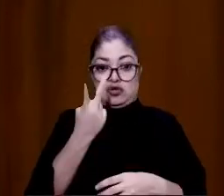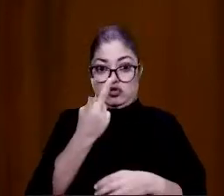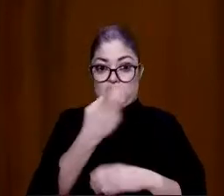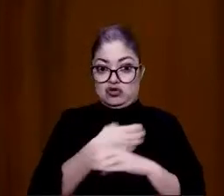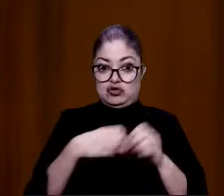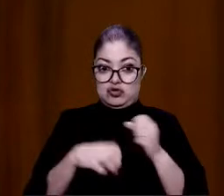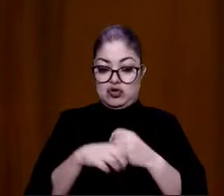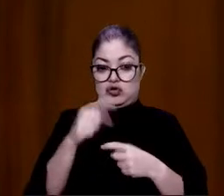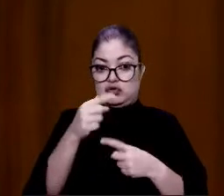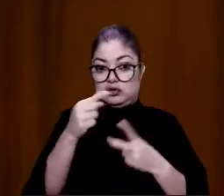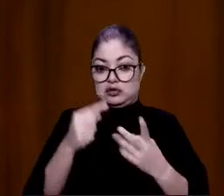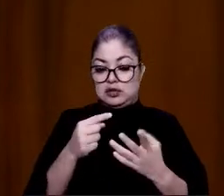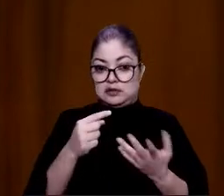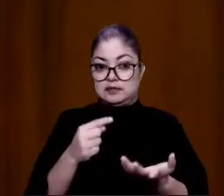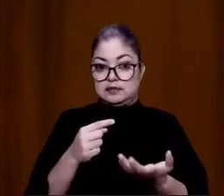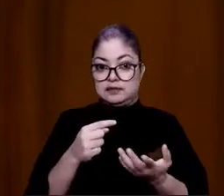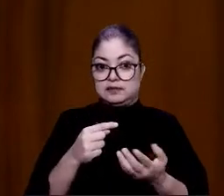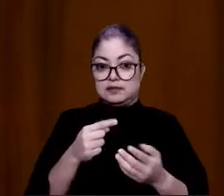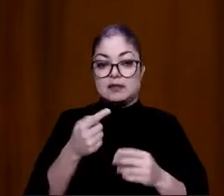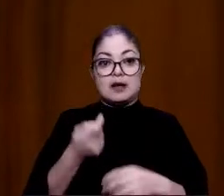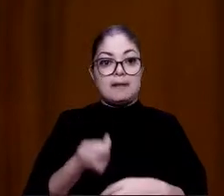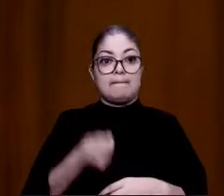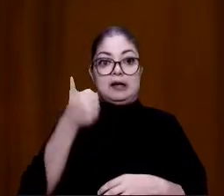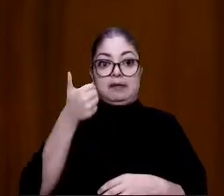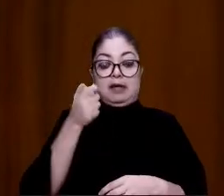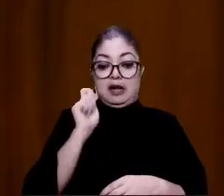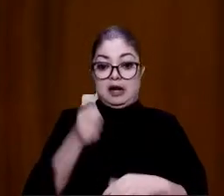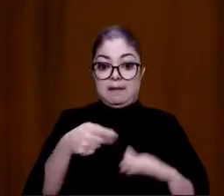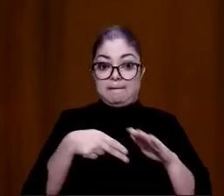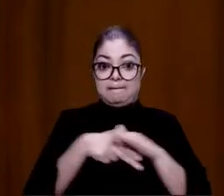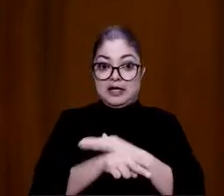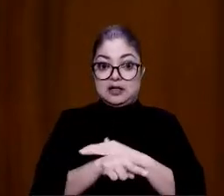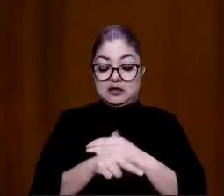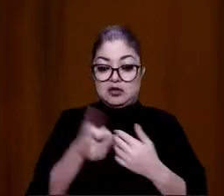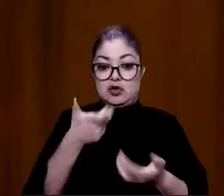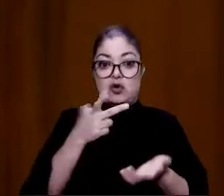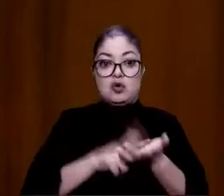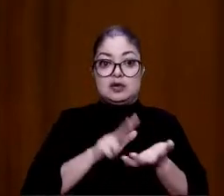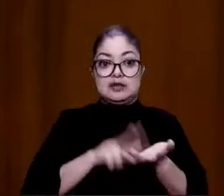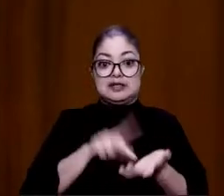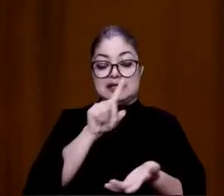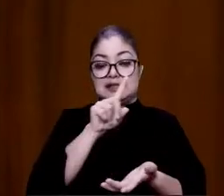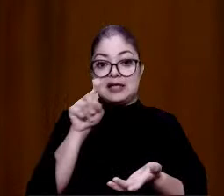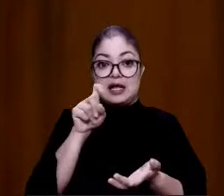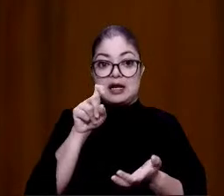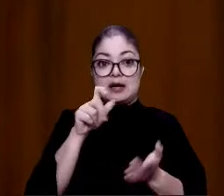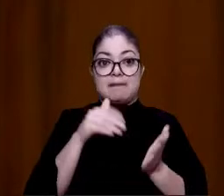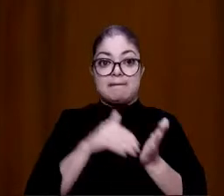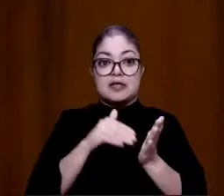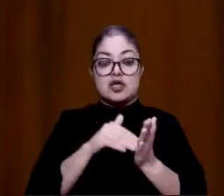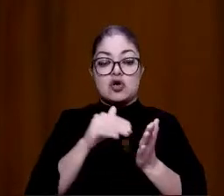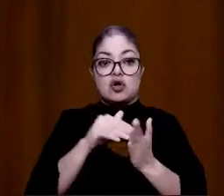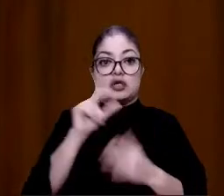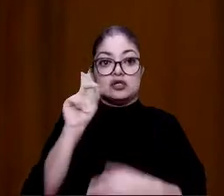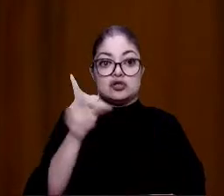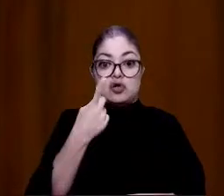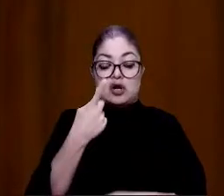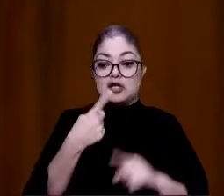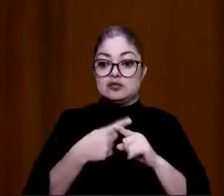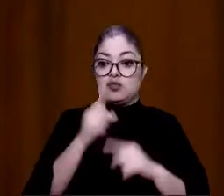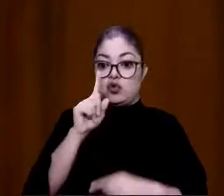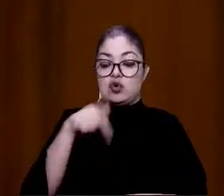consideraciones. La primera, para hacer metro puede costar hasta 100 millones de pesos, de 100 millones de dólares el kilómetro.